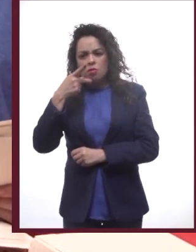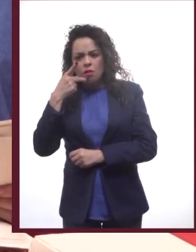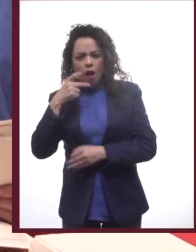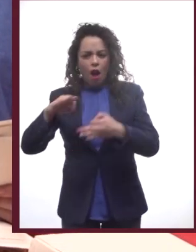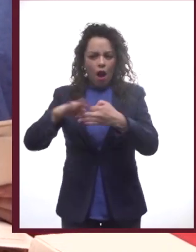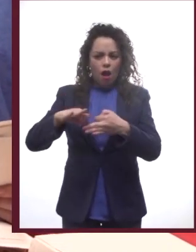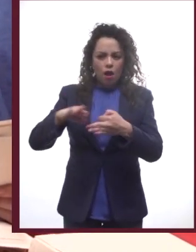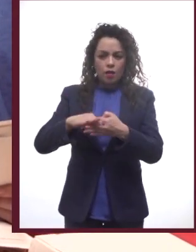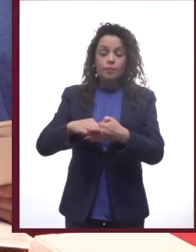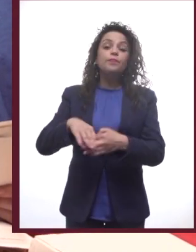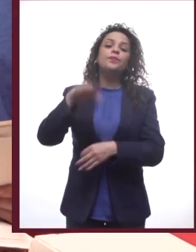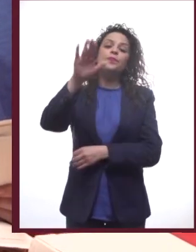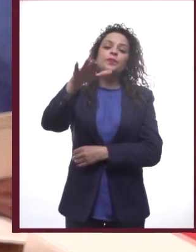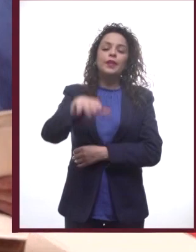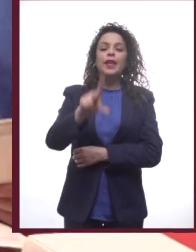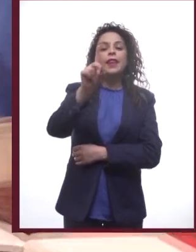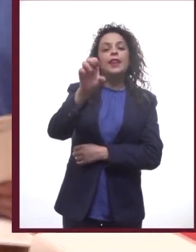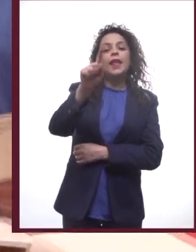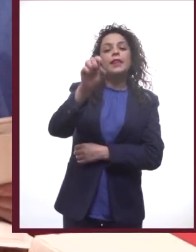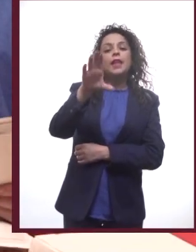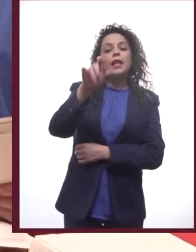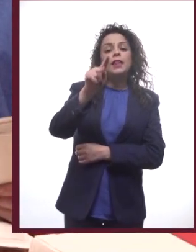le dicen detective.